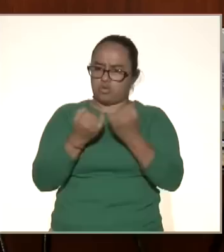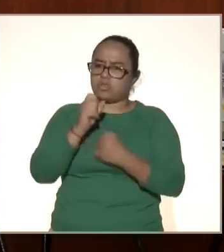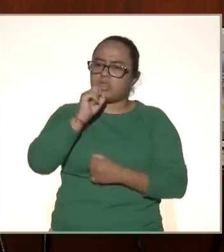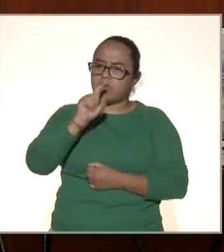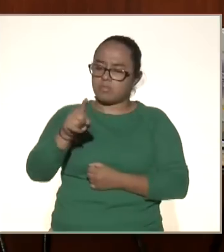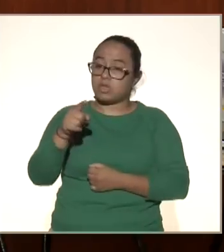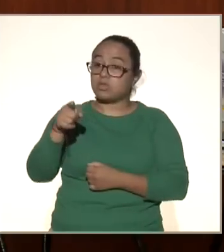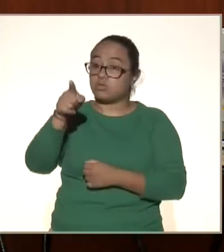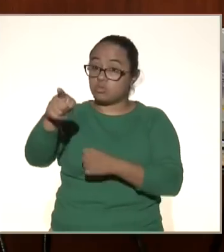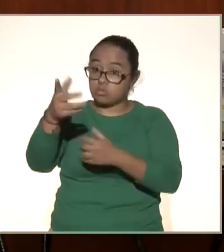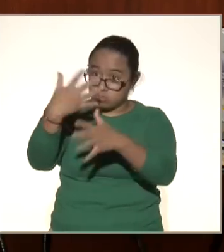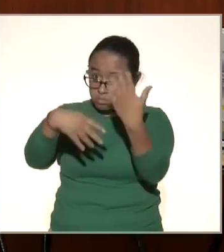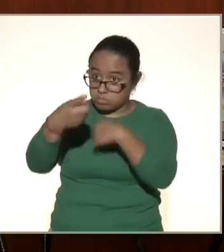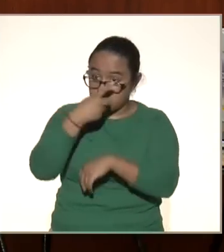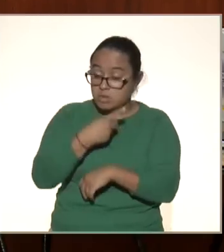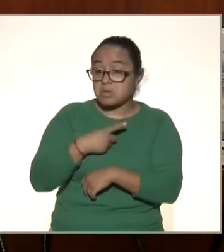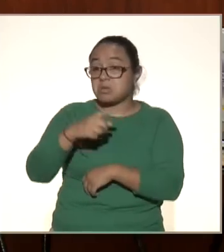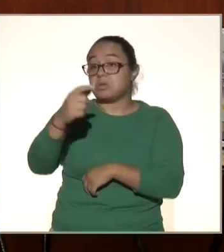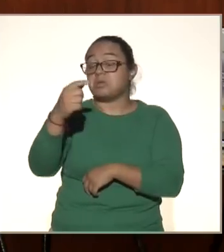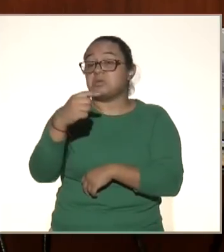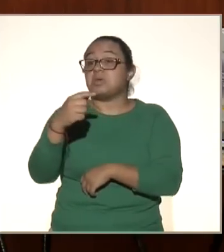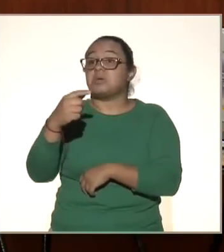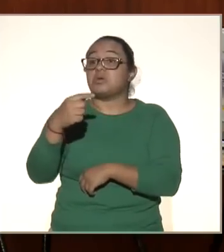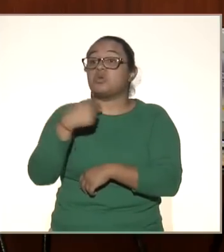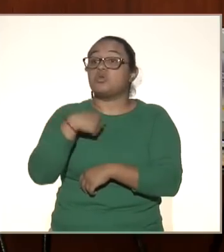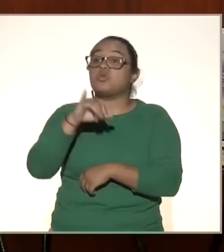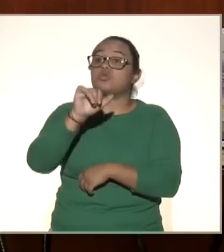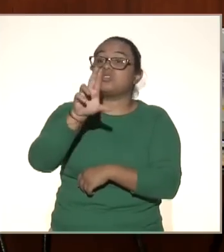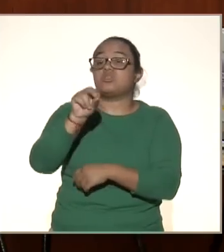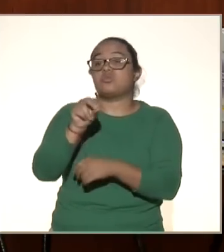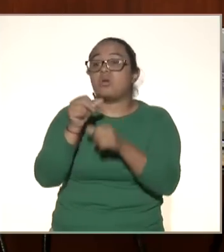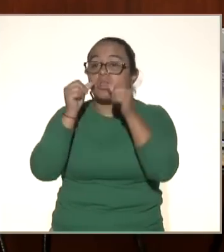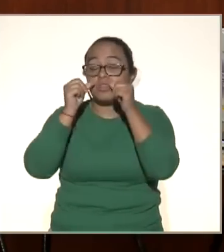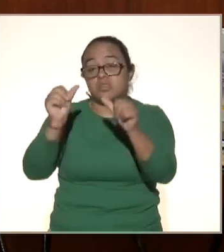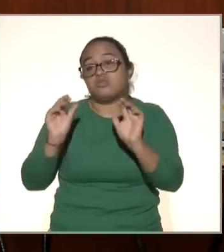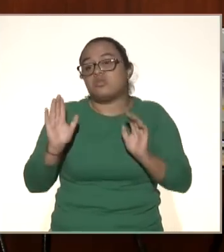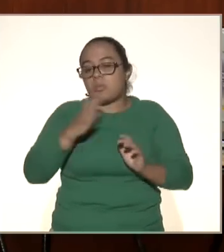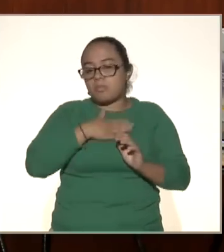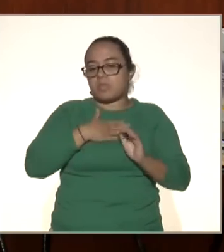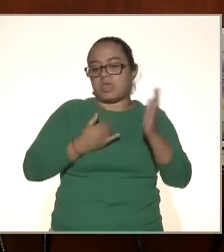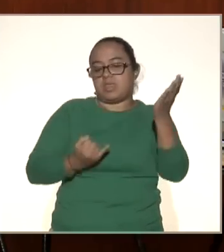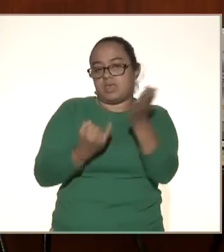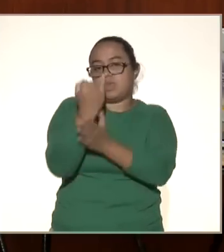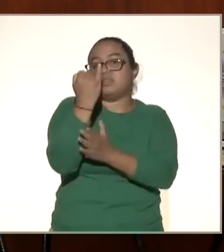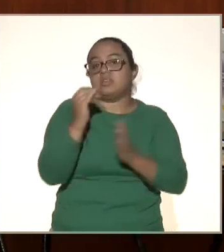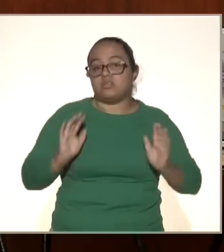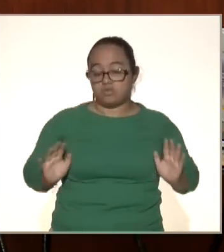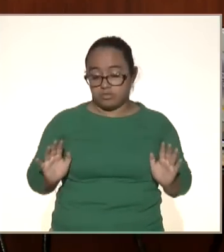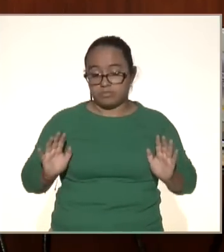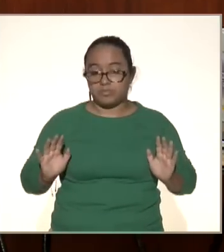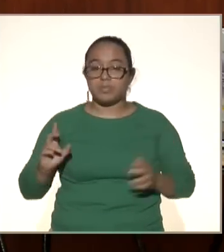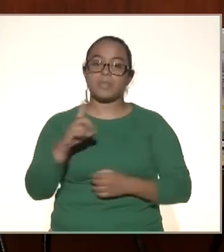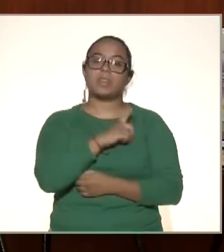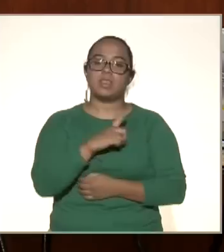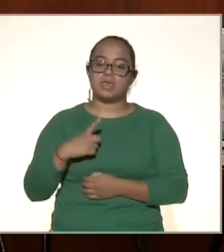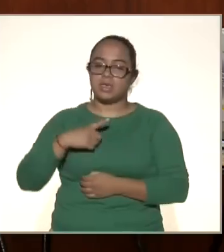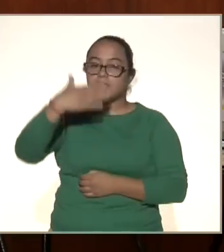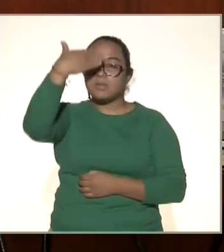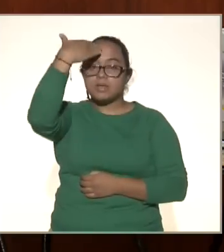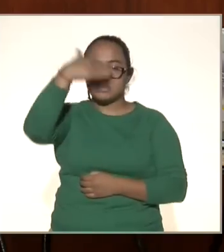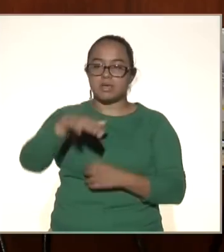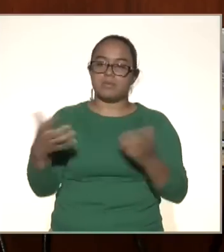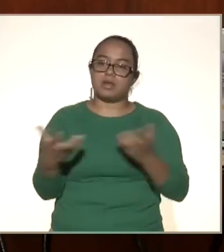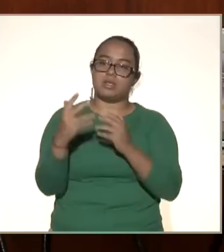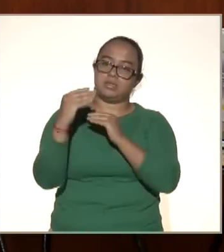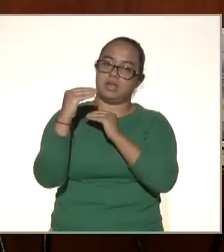derecho a escucharte. ¿O no? Esa es mi prerrogativa, ¿no? Entonces, y sí hay que saber poner